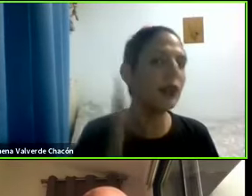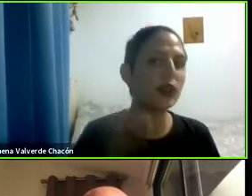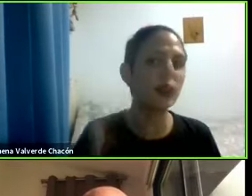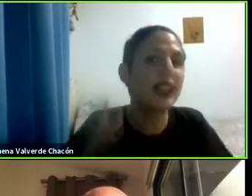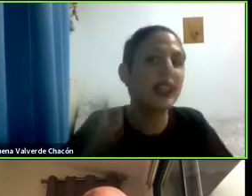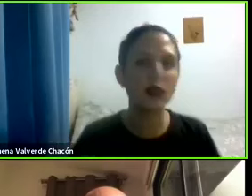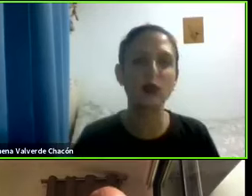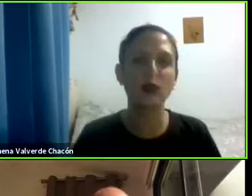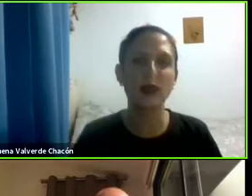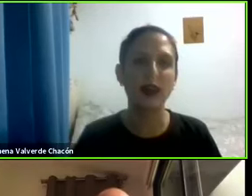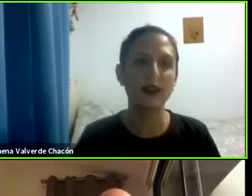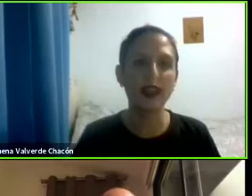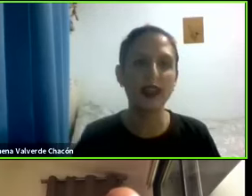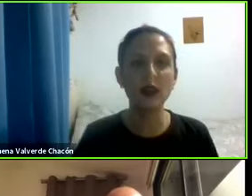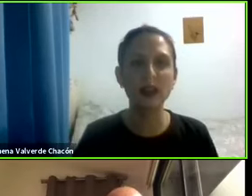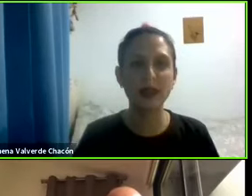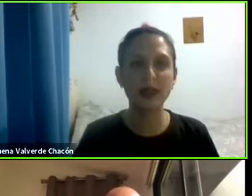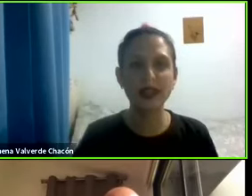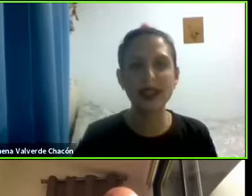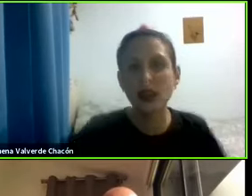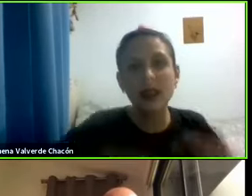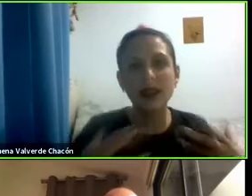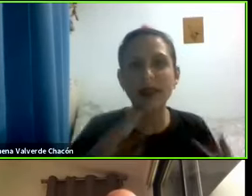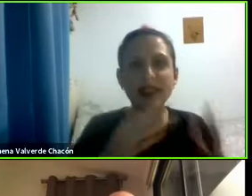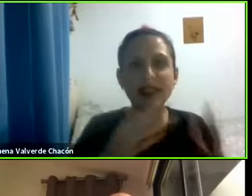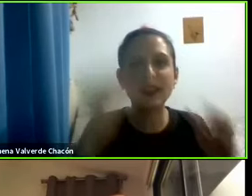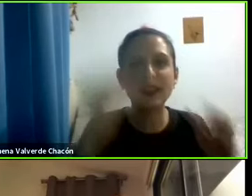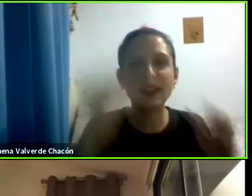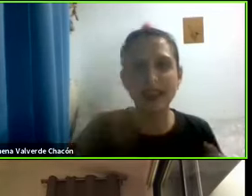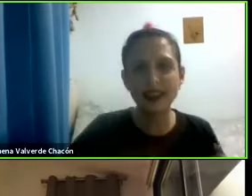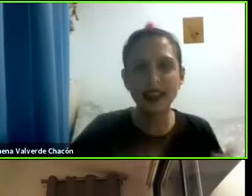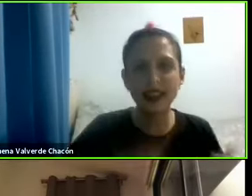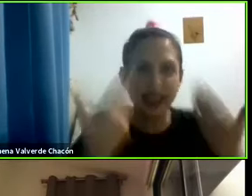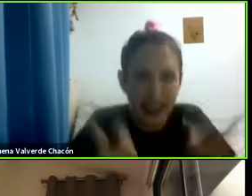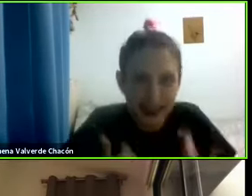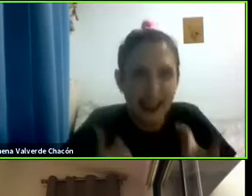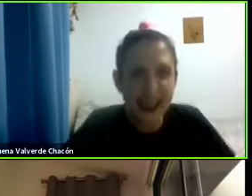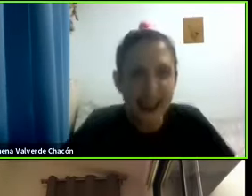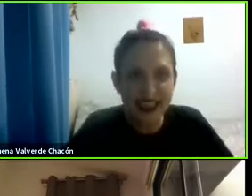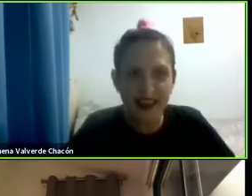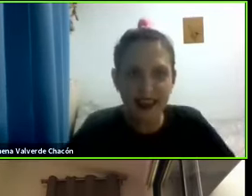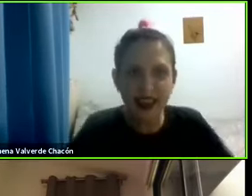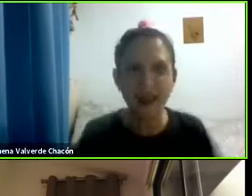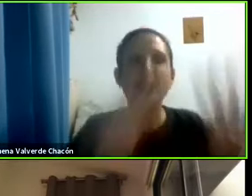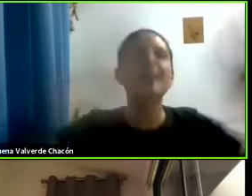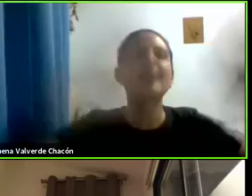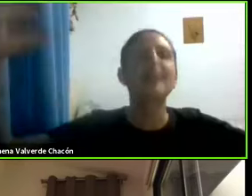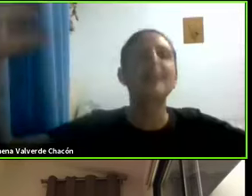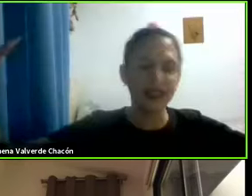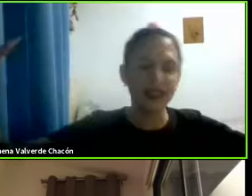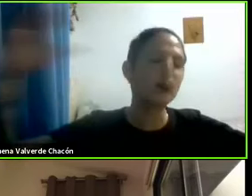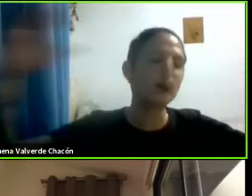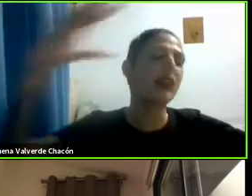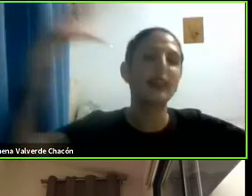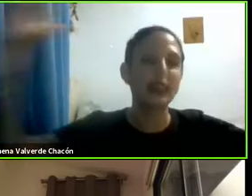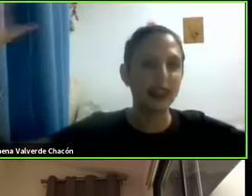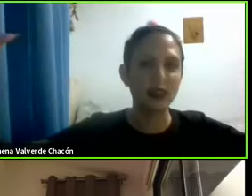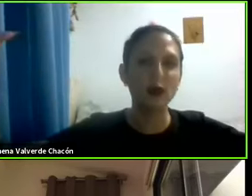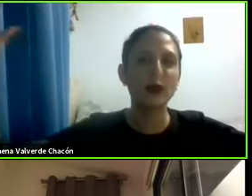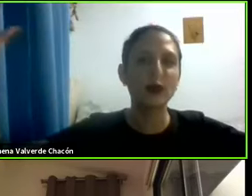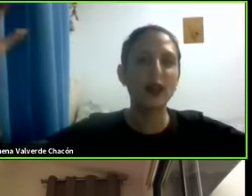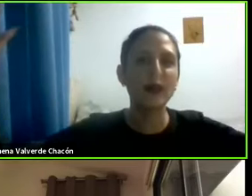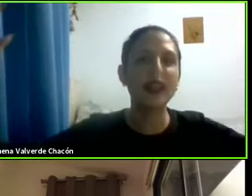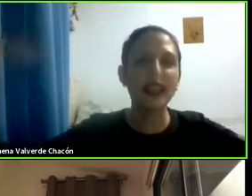muy muy grande con su mamá y ella lo expresa básicamente que el eje central de ella verdad y si entendemos que hay que